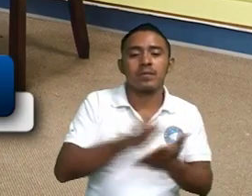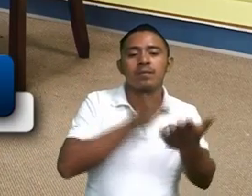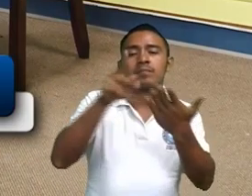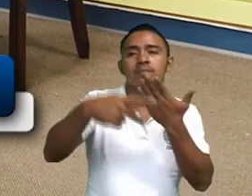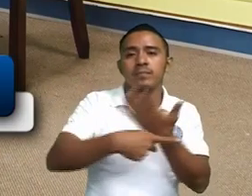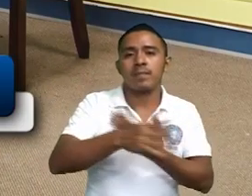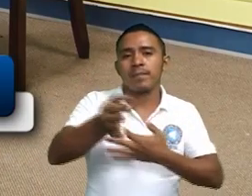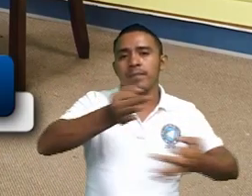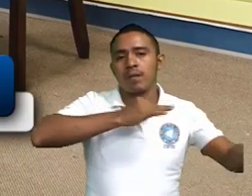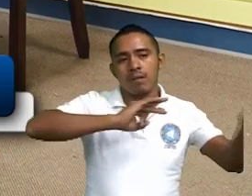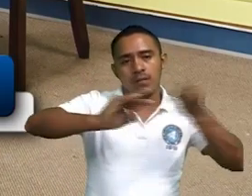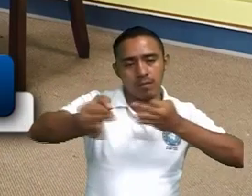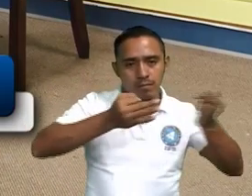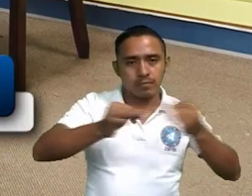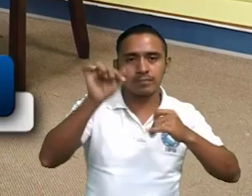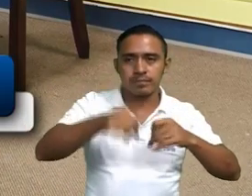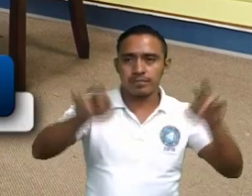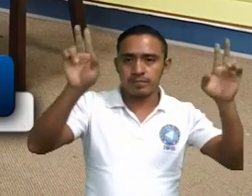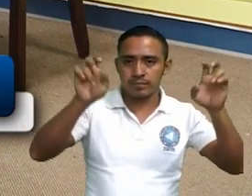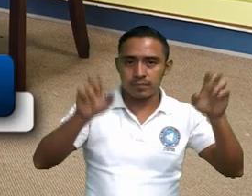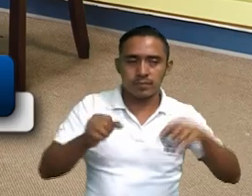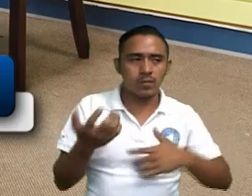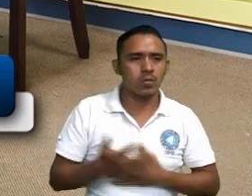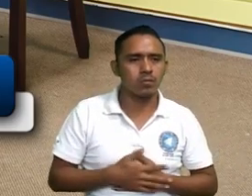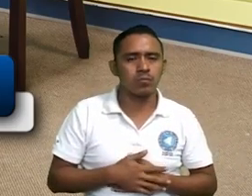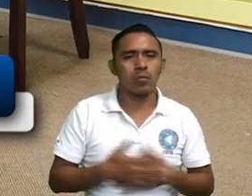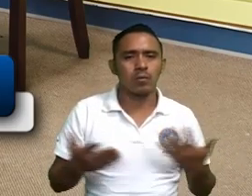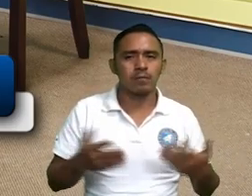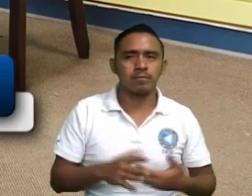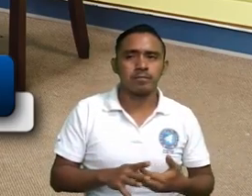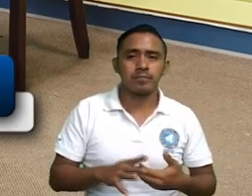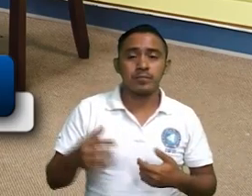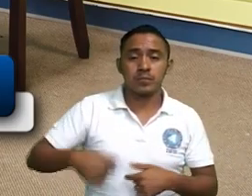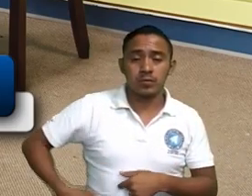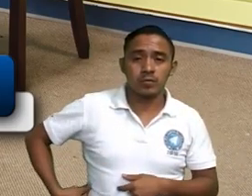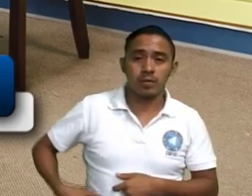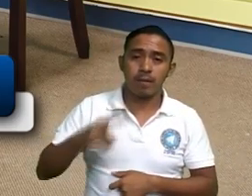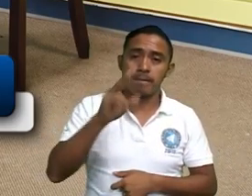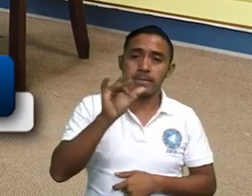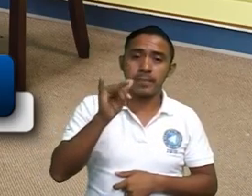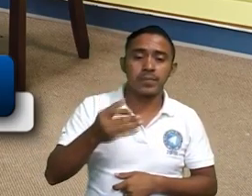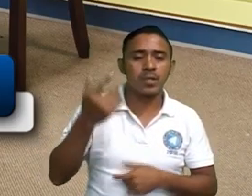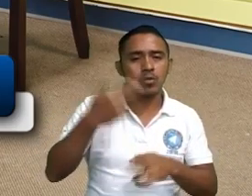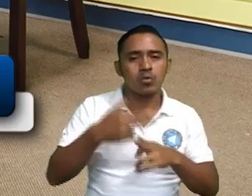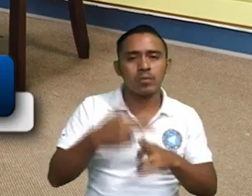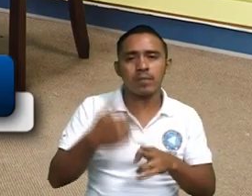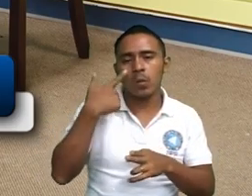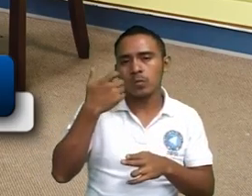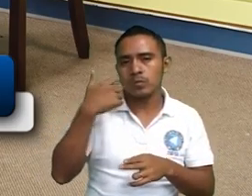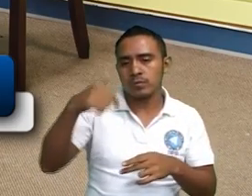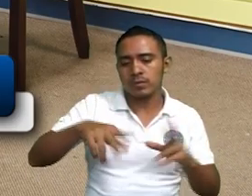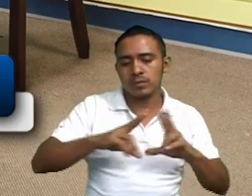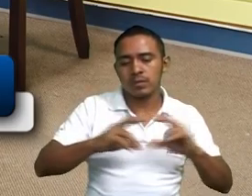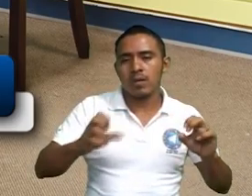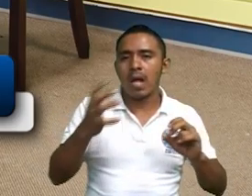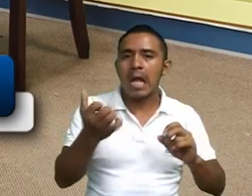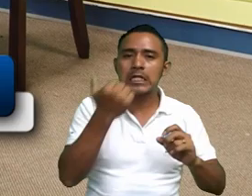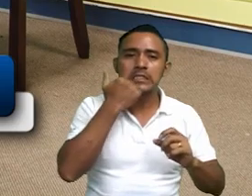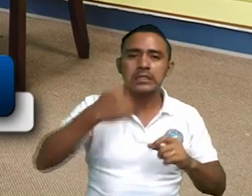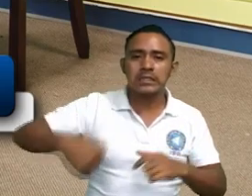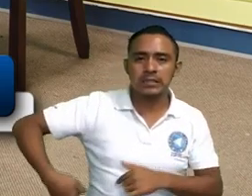haber hablado de este tema importante como son los trastornos en la vesícula, o comúnmente como le decimos aquí en nuestro país, piedras en